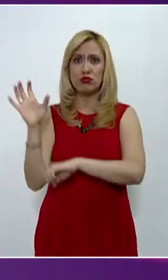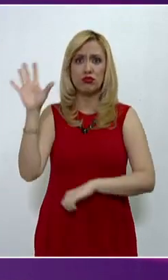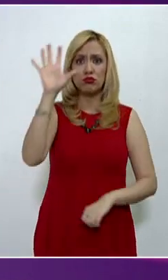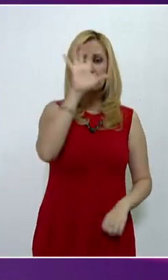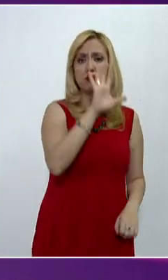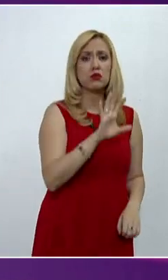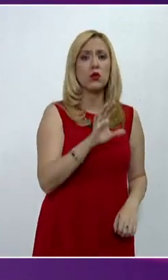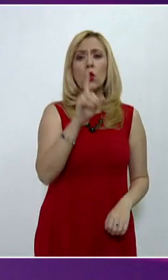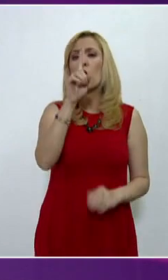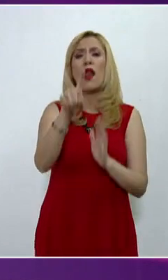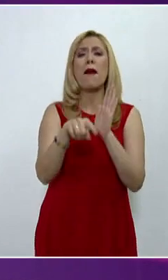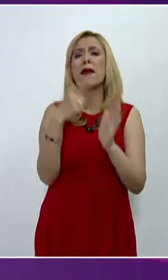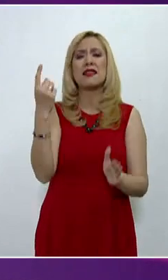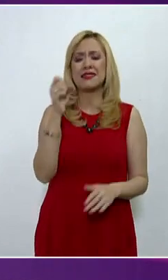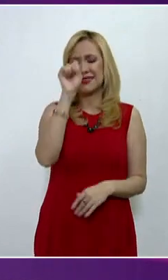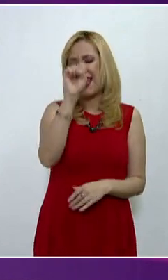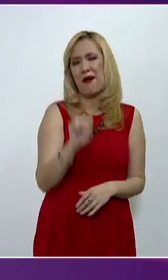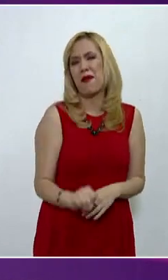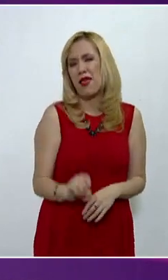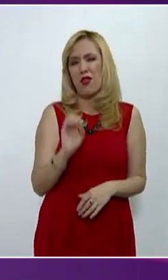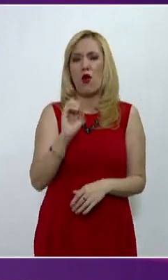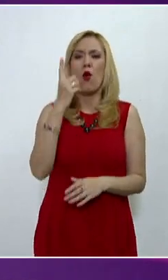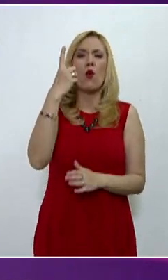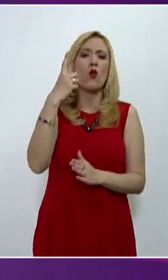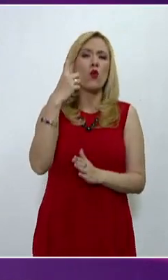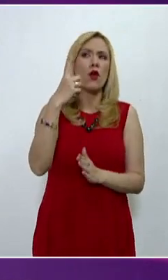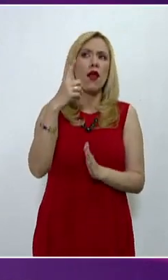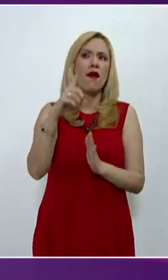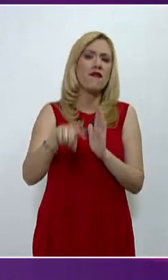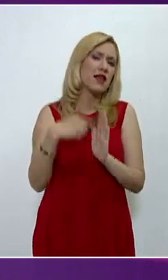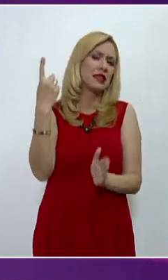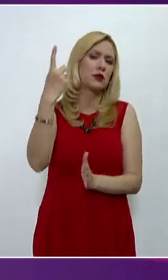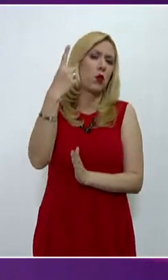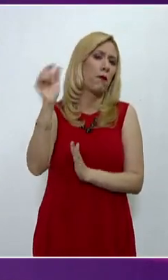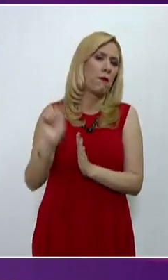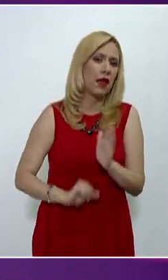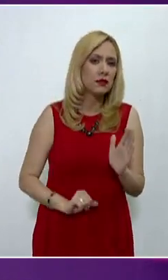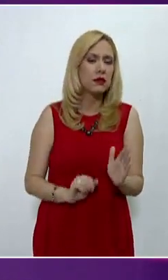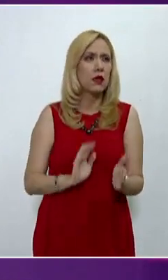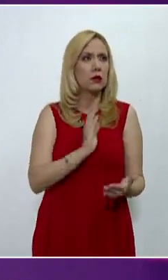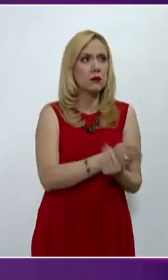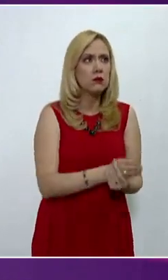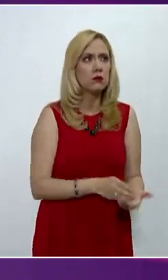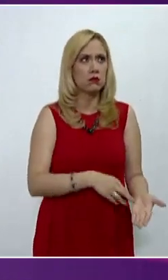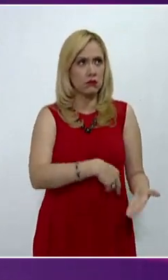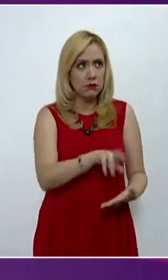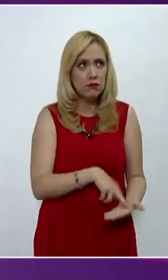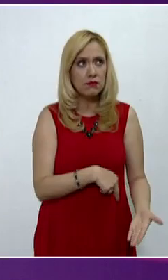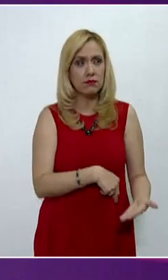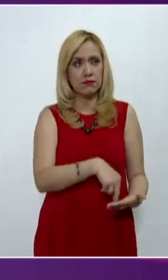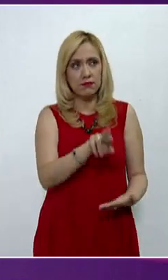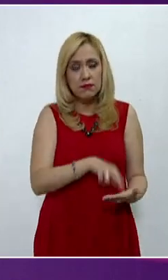ir a firmar una vez a la semana, una vez al mes ante el juez, y eso ya hace que te presentes a tu proceso judicial.